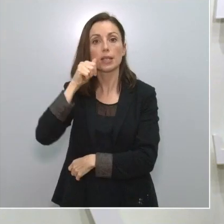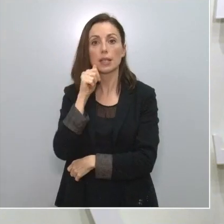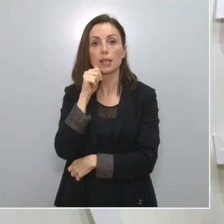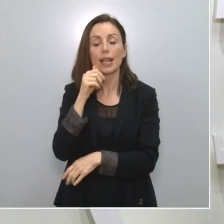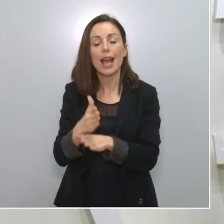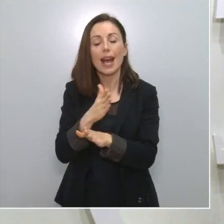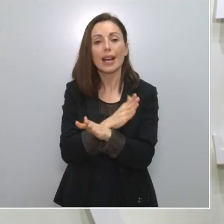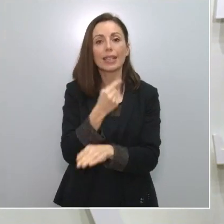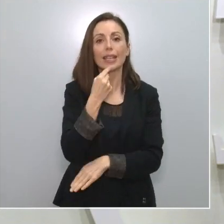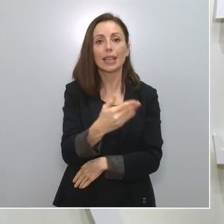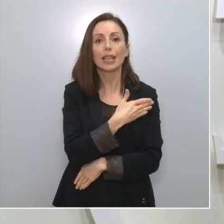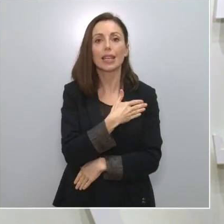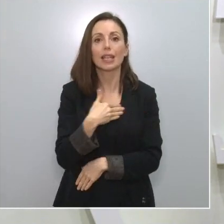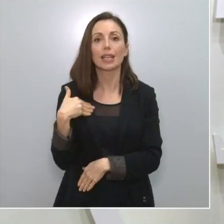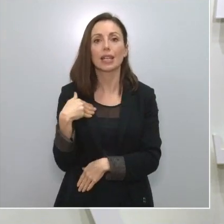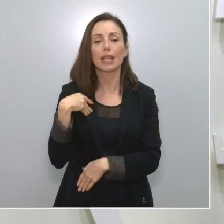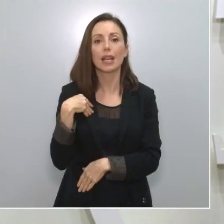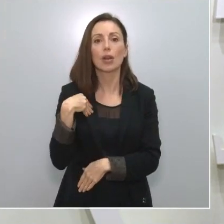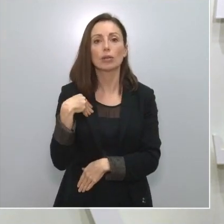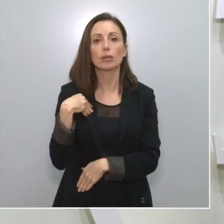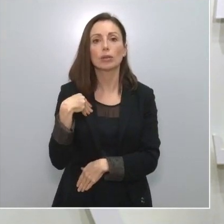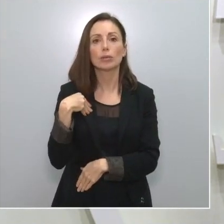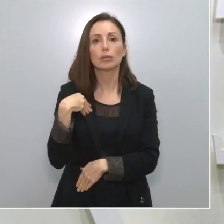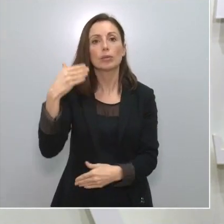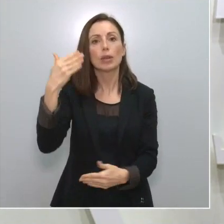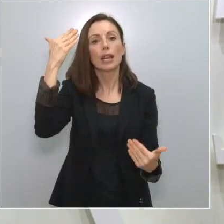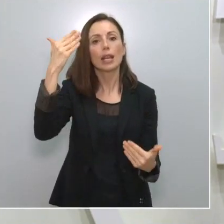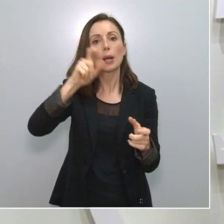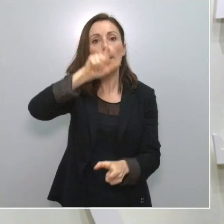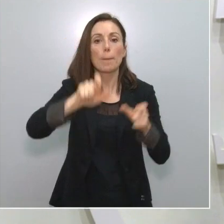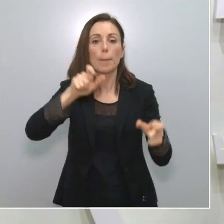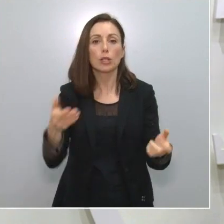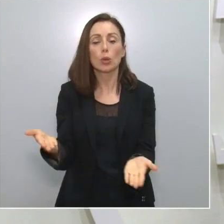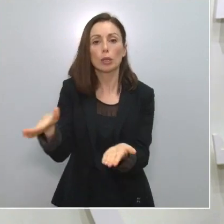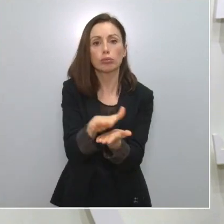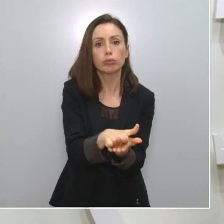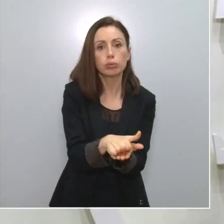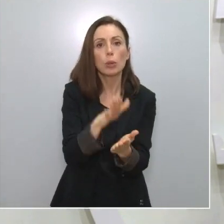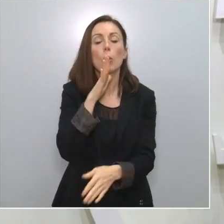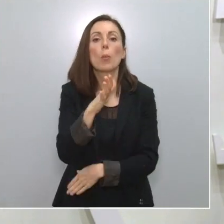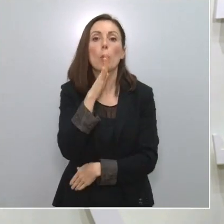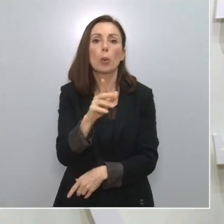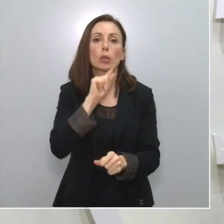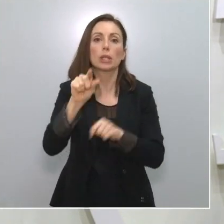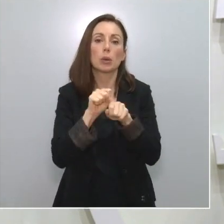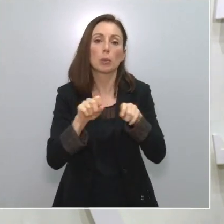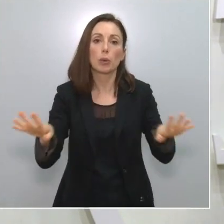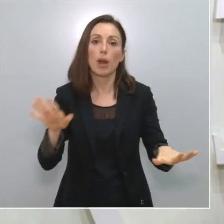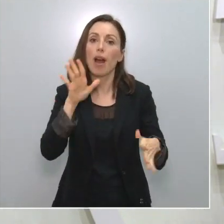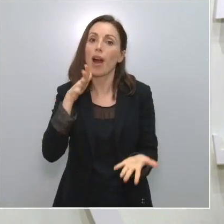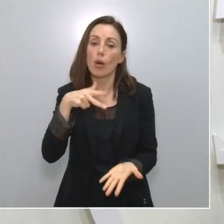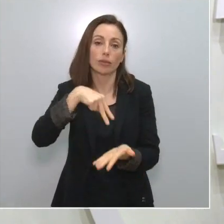quiero tener un emocionado recuerdo para aquellas víctimas de la pandemia que, por desgracia, ya no están entre